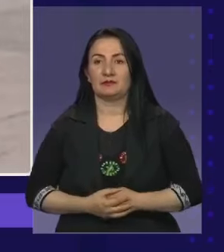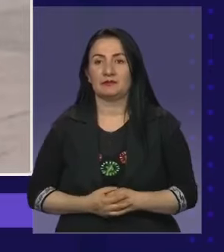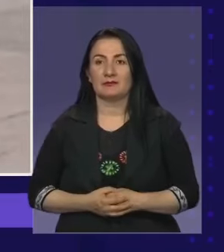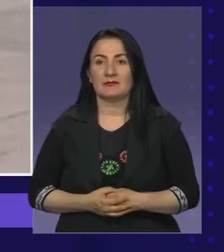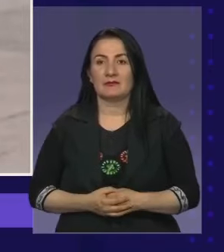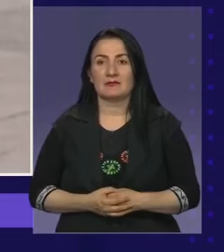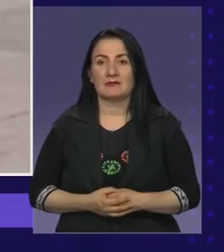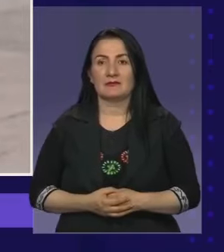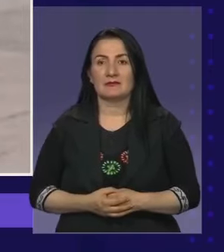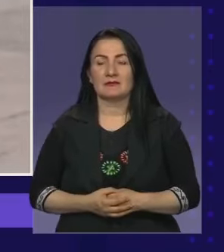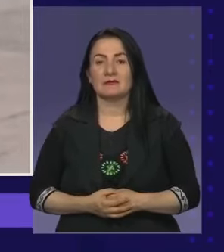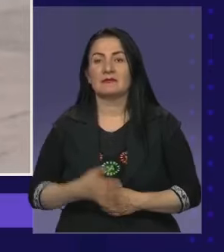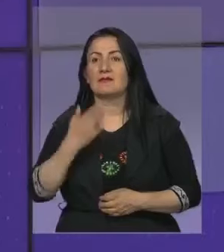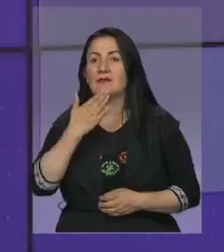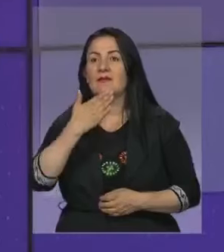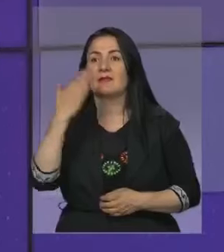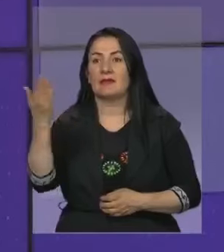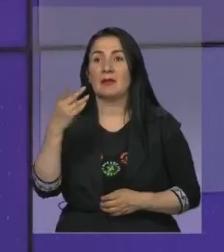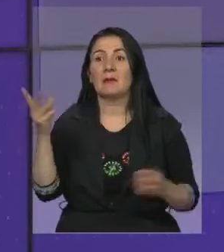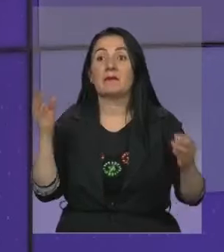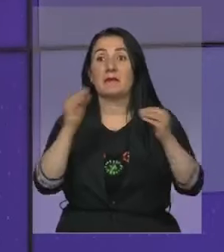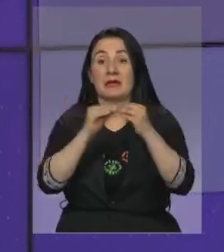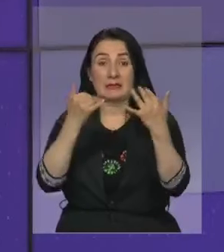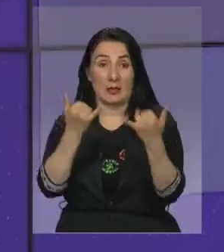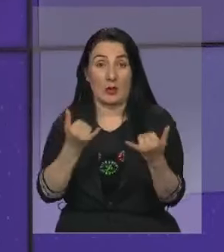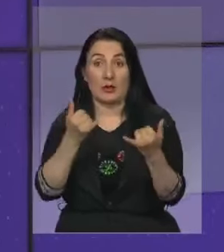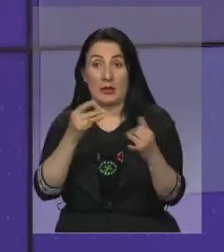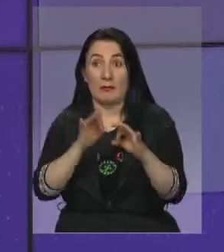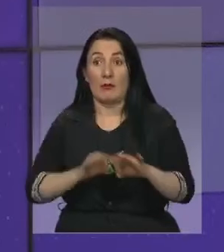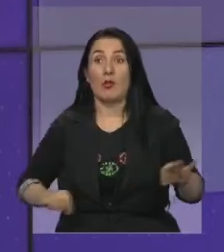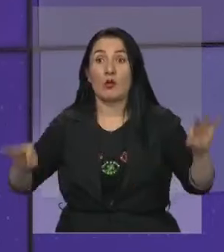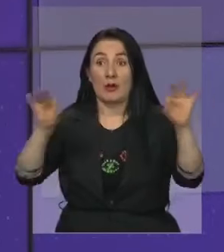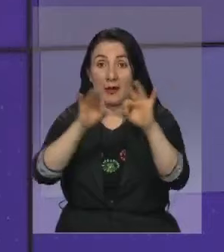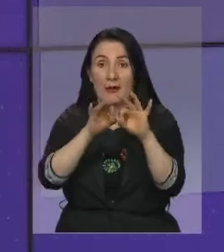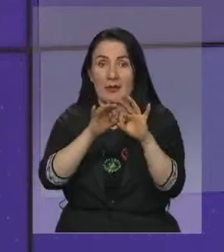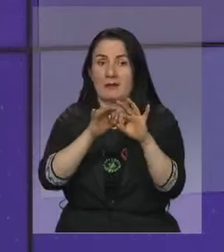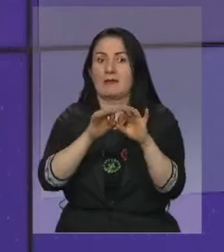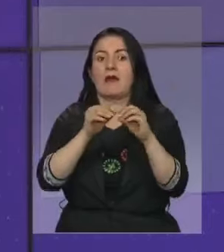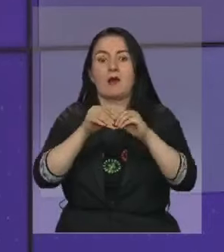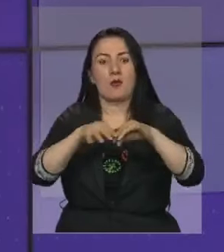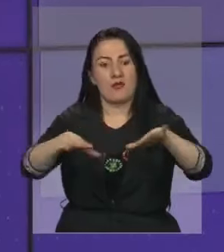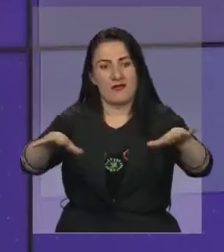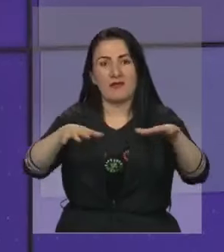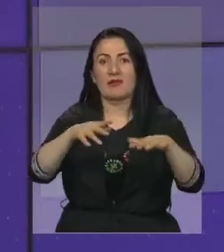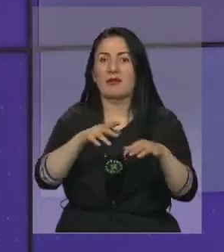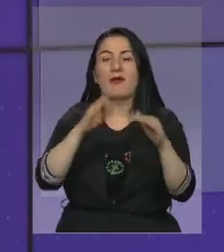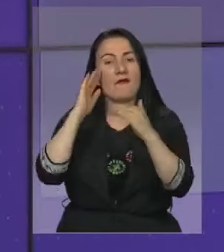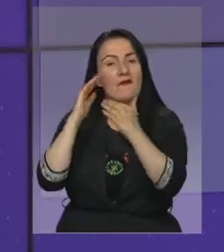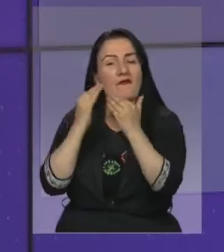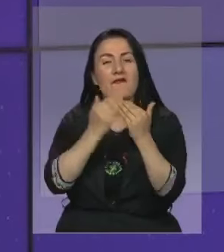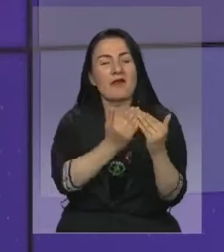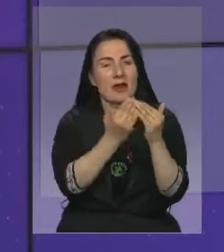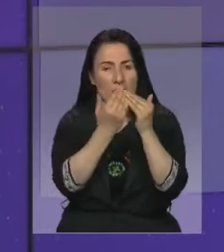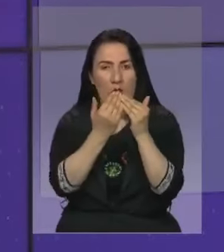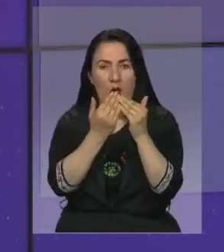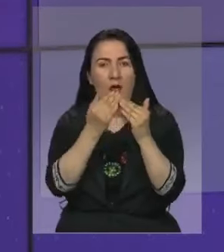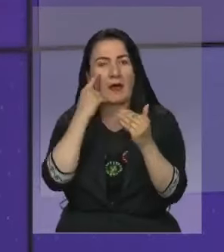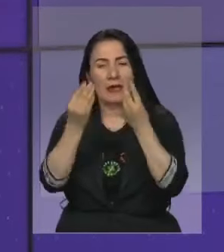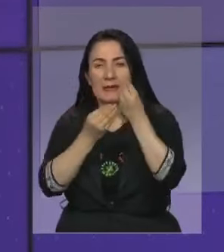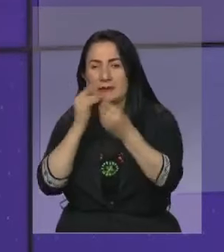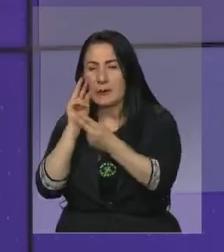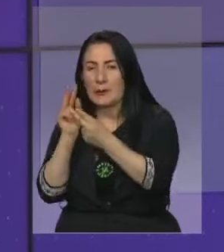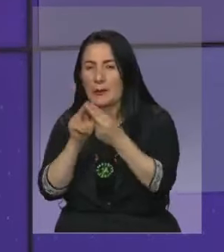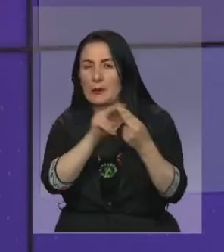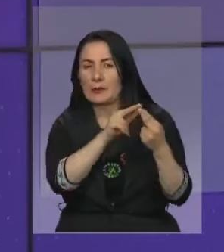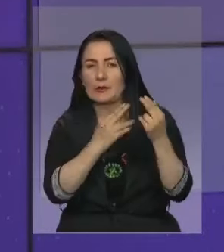ahora. Claro que sí, Carol, continuamos con más de ahora. Importante decir que estaremos en un gran cubrimiento en esta Filbo, que da la posibilidad muchas veces de conocer